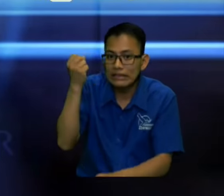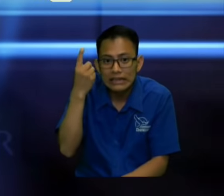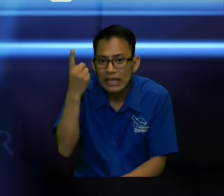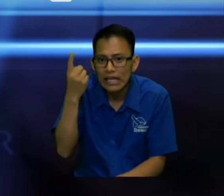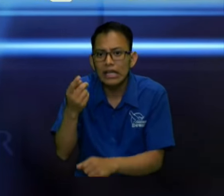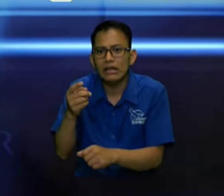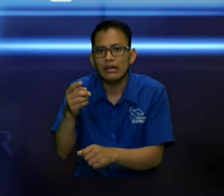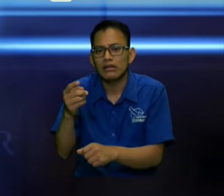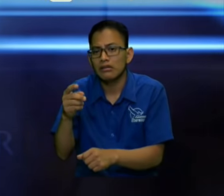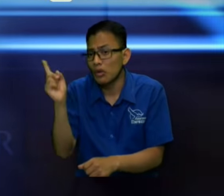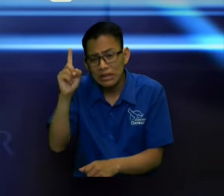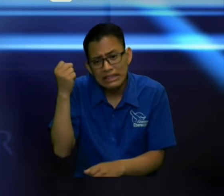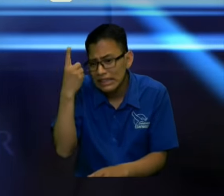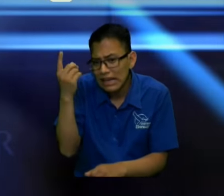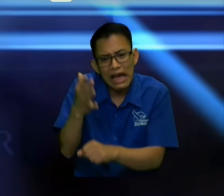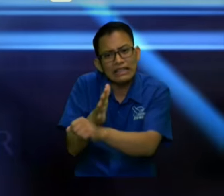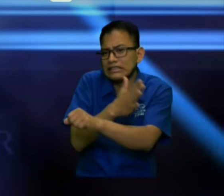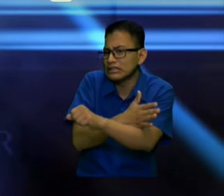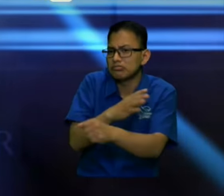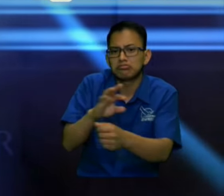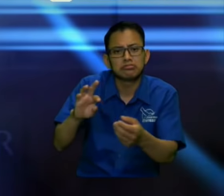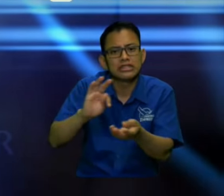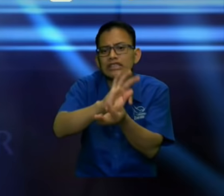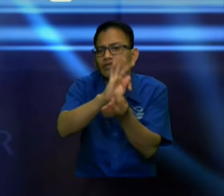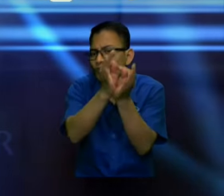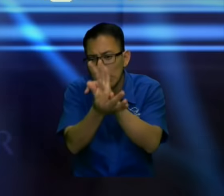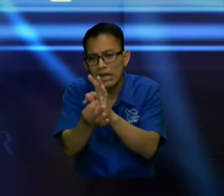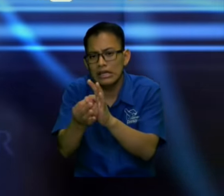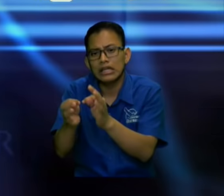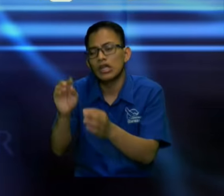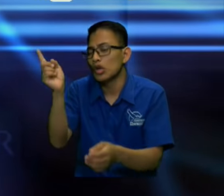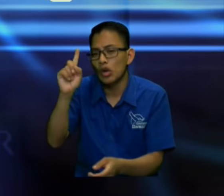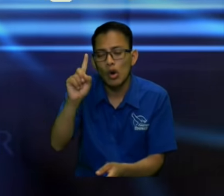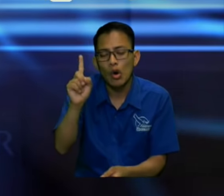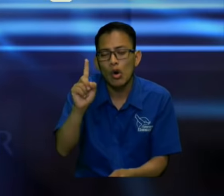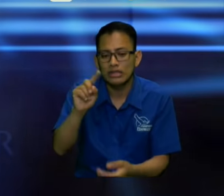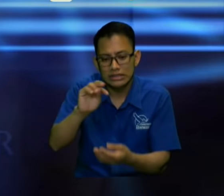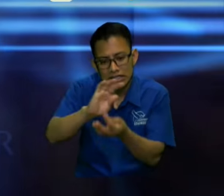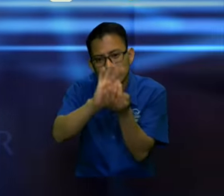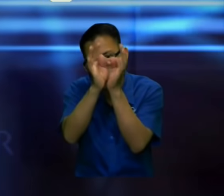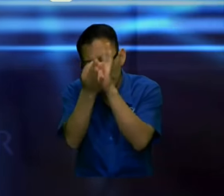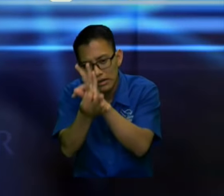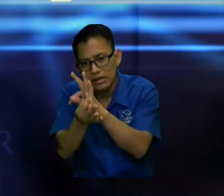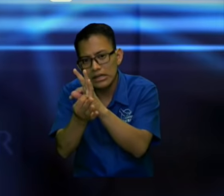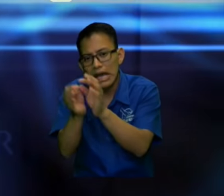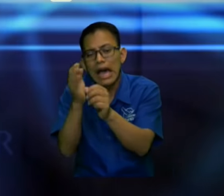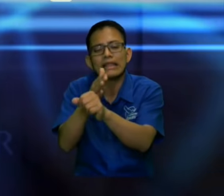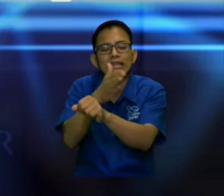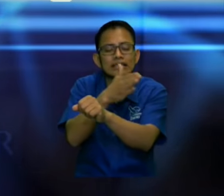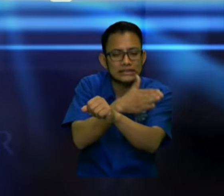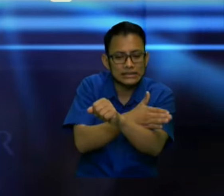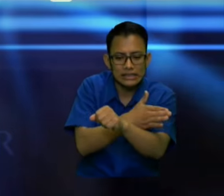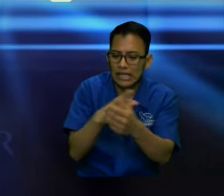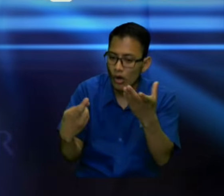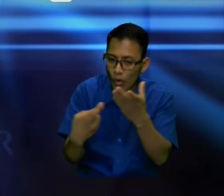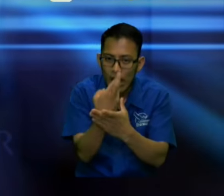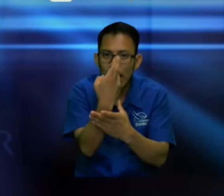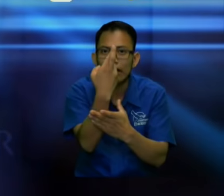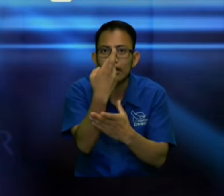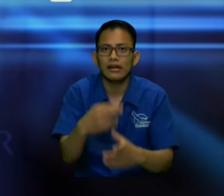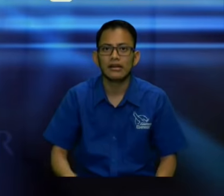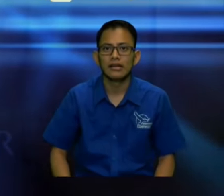transforma? ¿Y cómo no se va a transformar si antes no renueva su mente, su pensamiento? Si ahora dice acá, ¿la cuál es